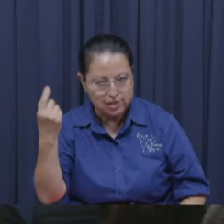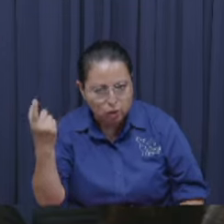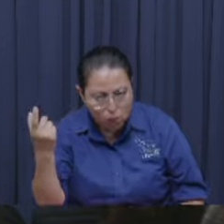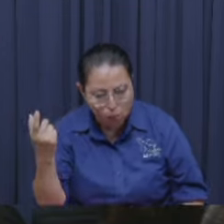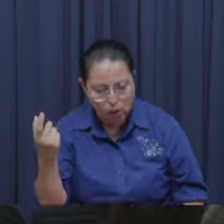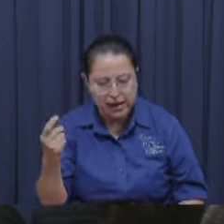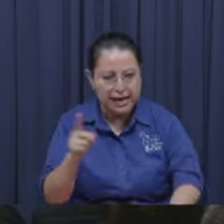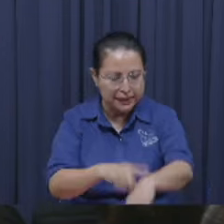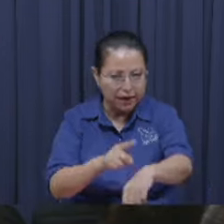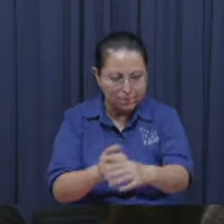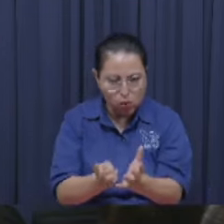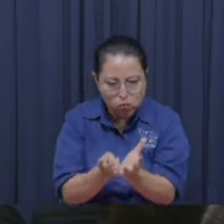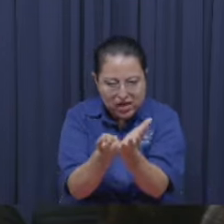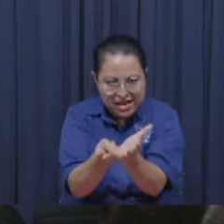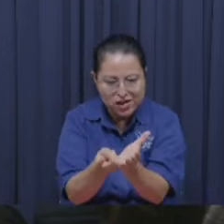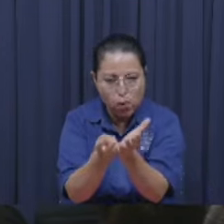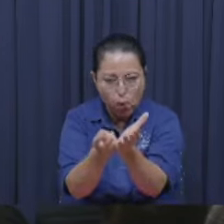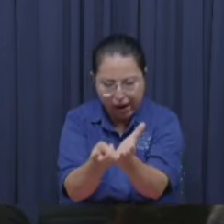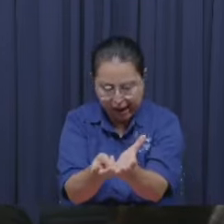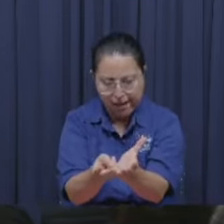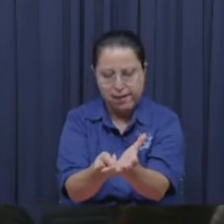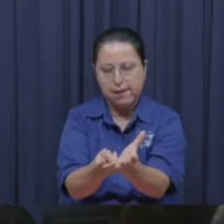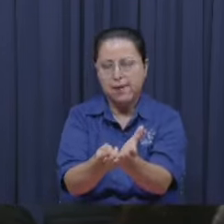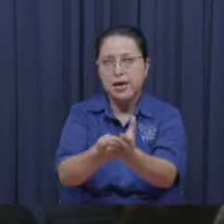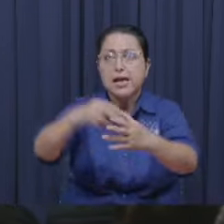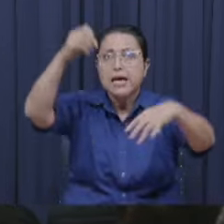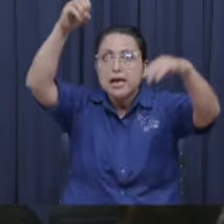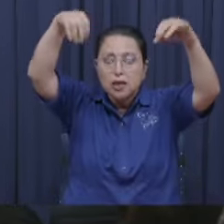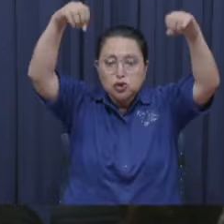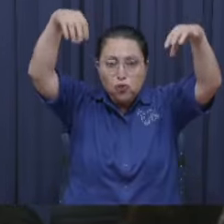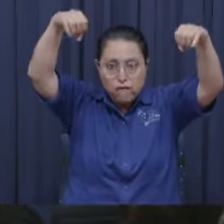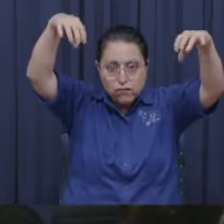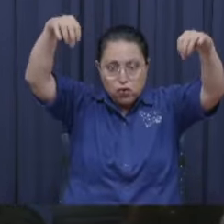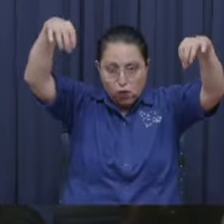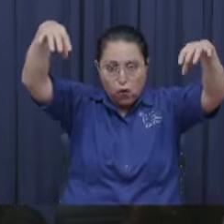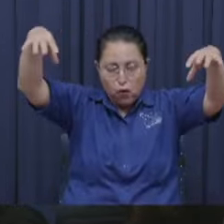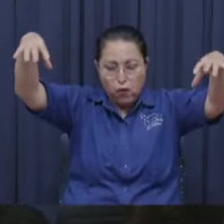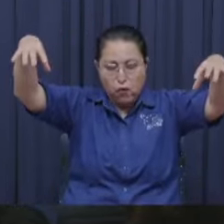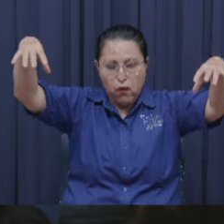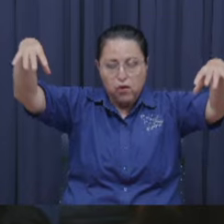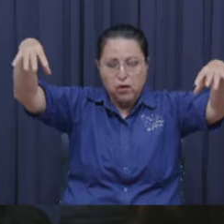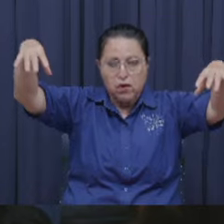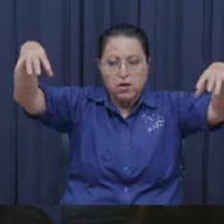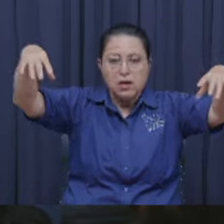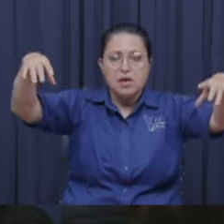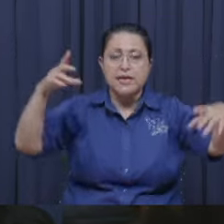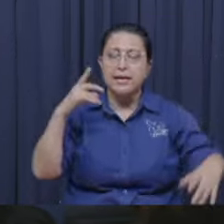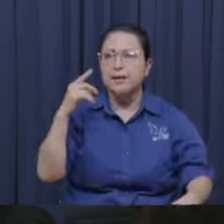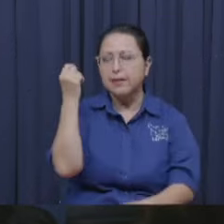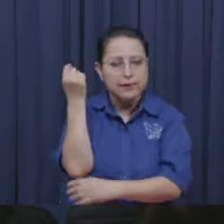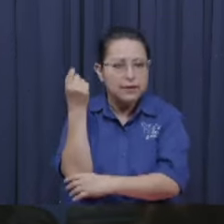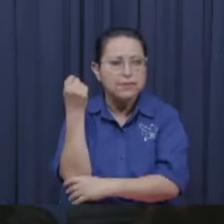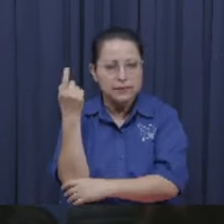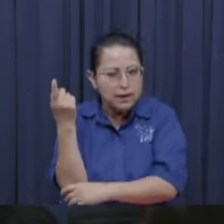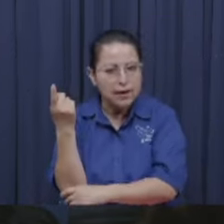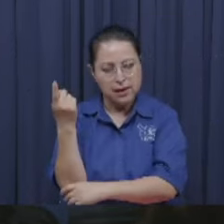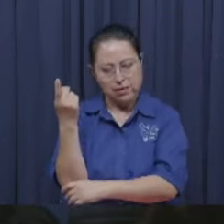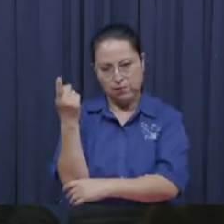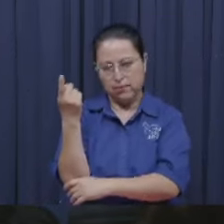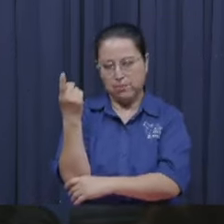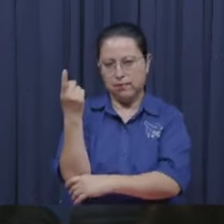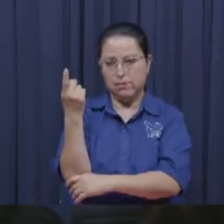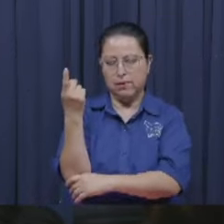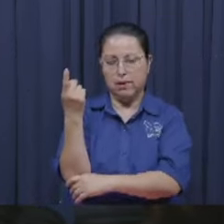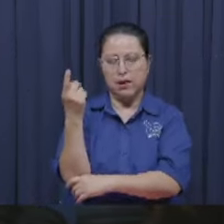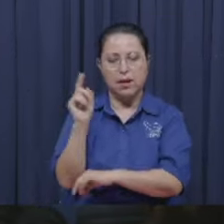que estaba lloviendo, que estaba cayendo agua del cielo. Y después, esto es lo que decía Noé. Y después que no se detenía, y